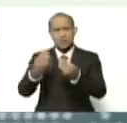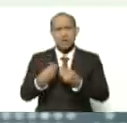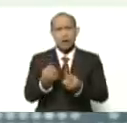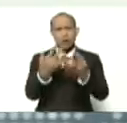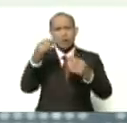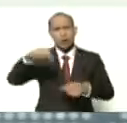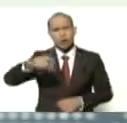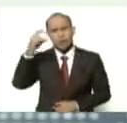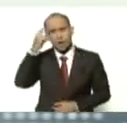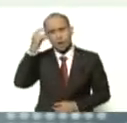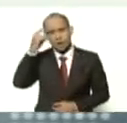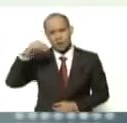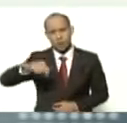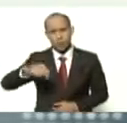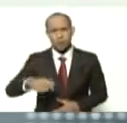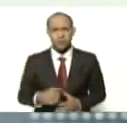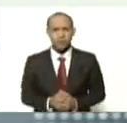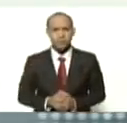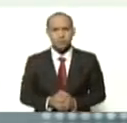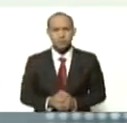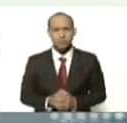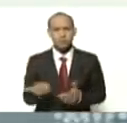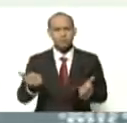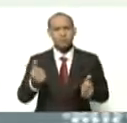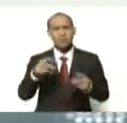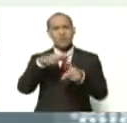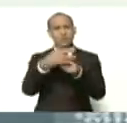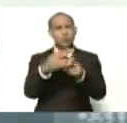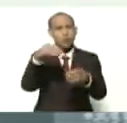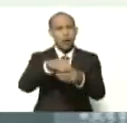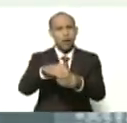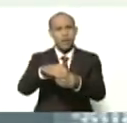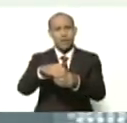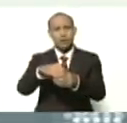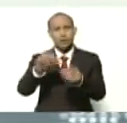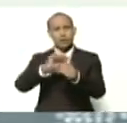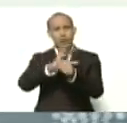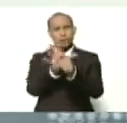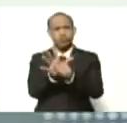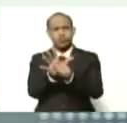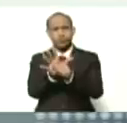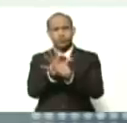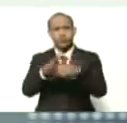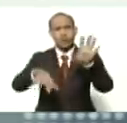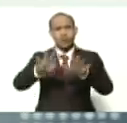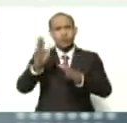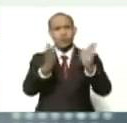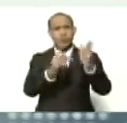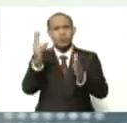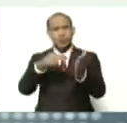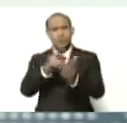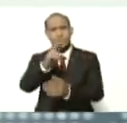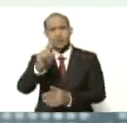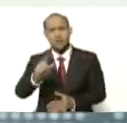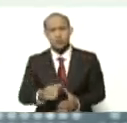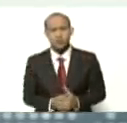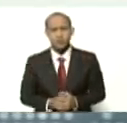de hoy dice situación del hobbit en venezuela el 14 de marzo del 2021